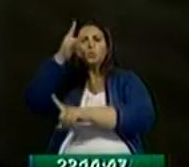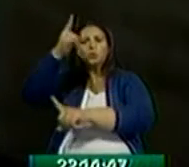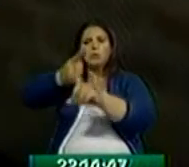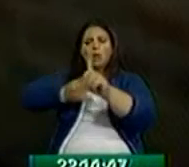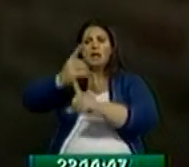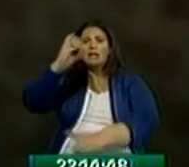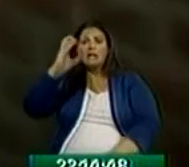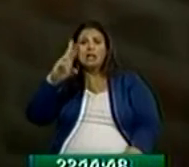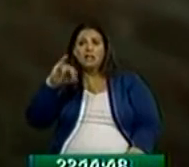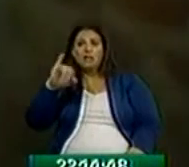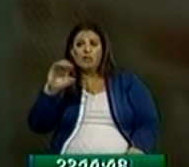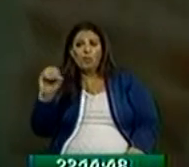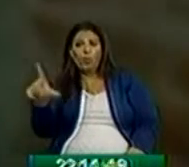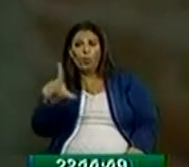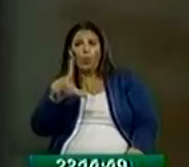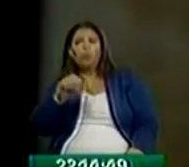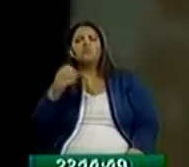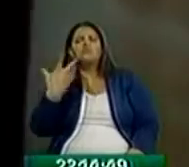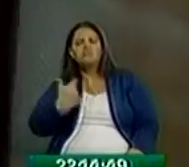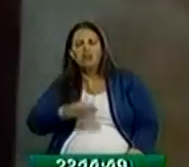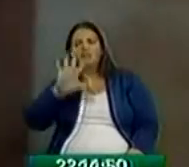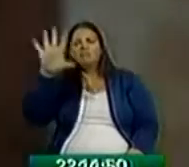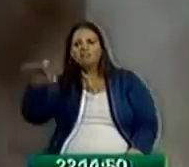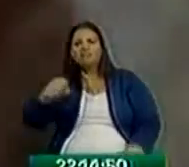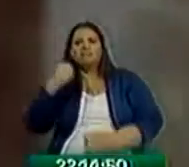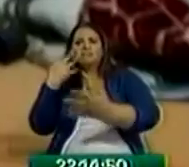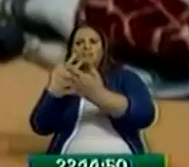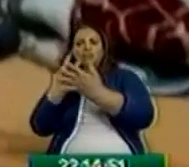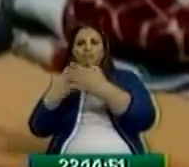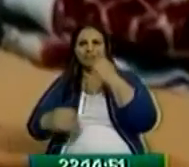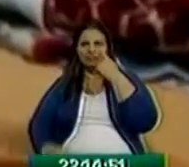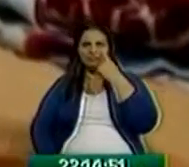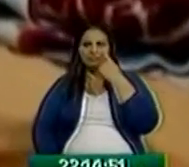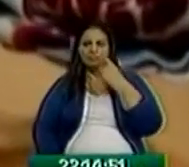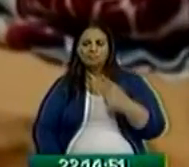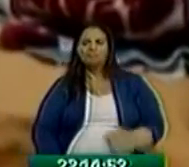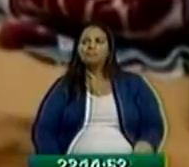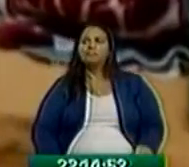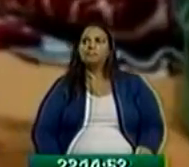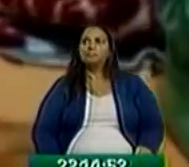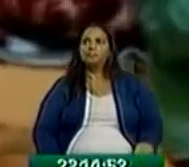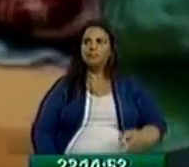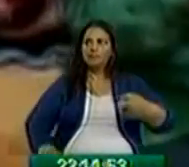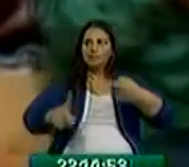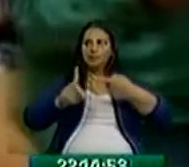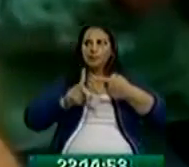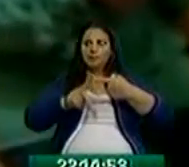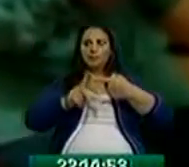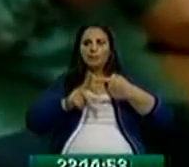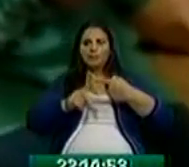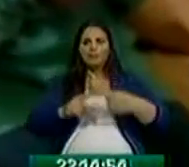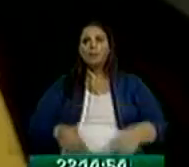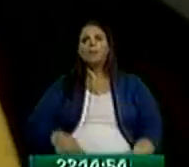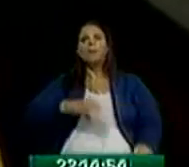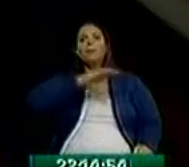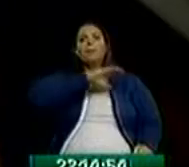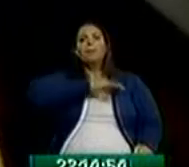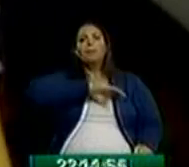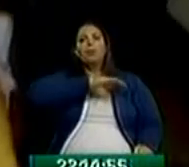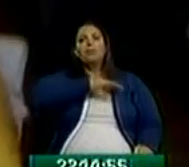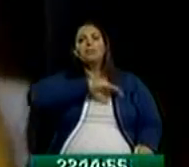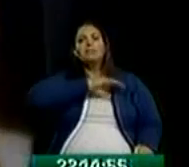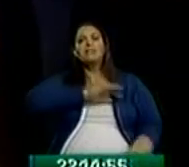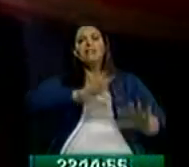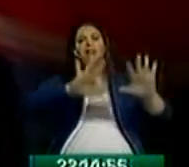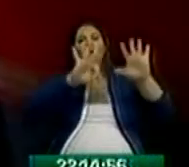En el caso de los policías en servicio activo que fueron capturados, se presume que los mismos habrían cometido delitos relacionados con la extorsión a conductores. La